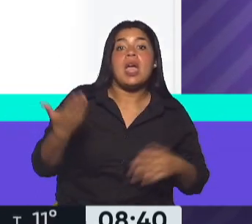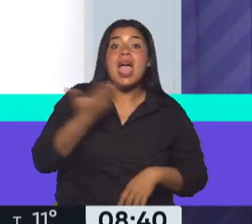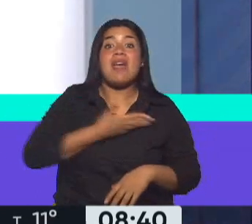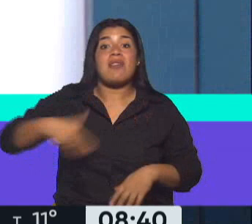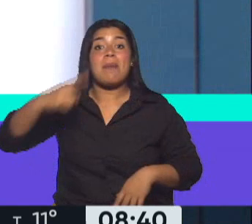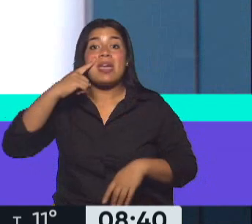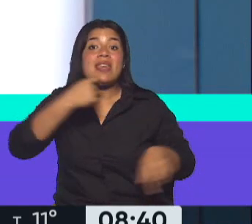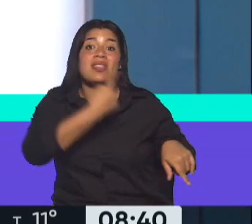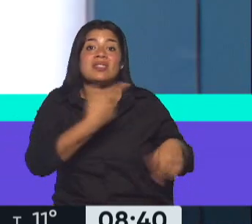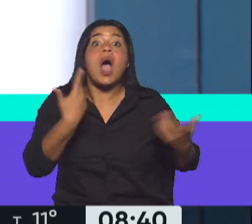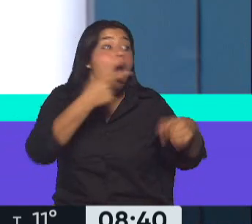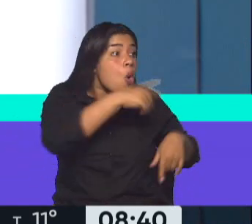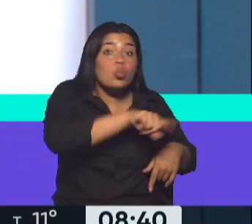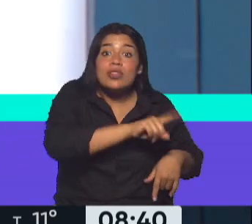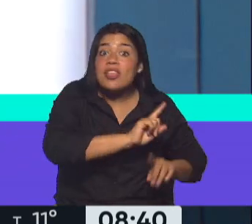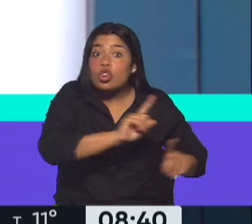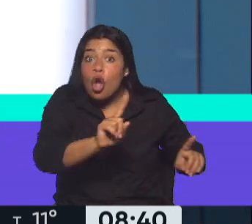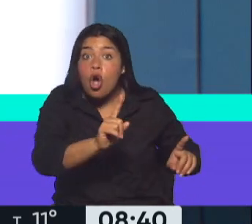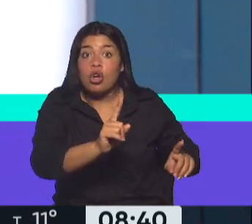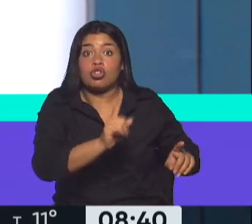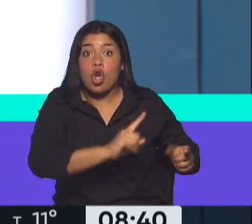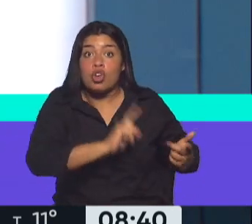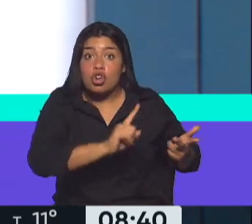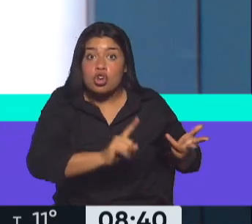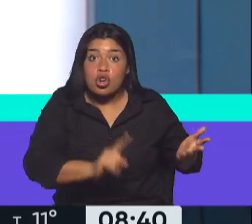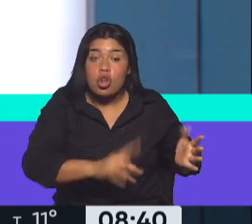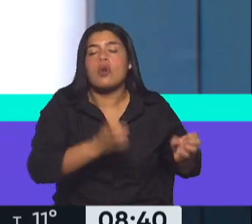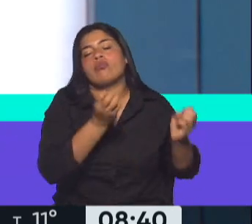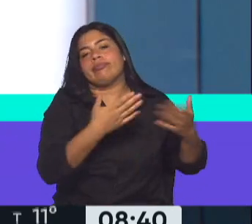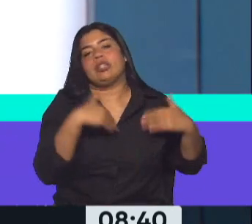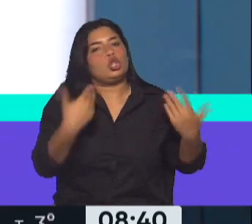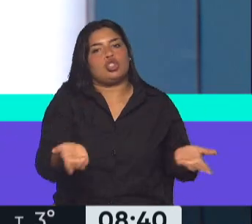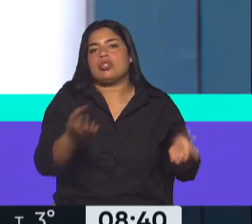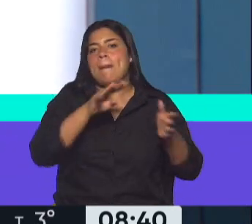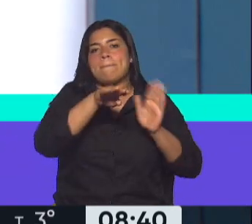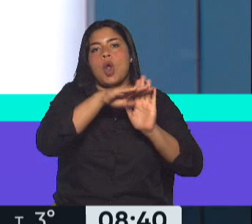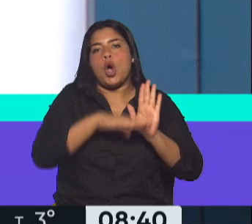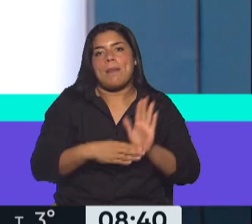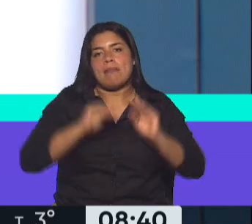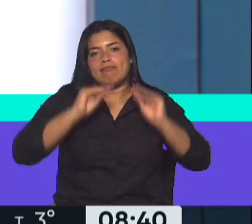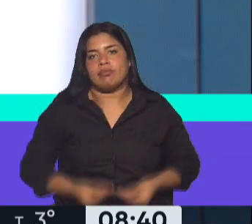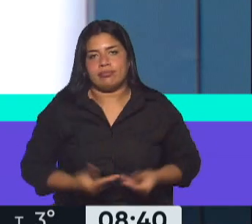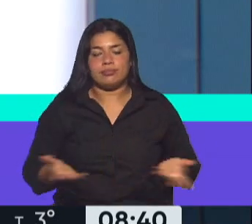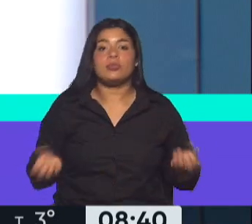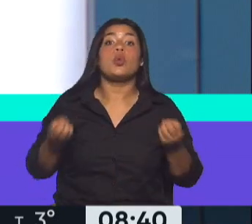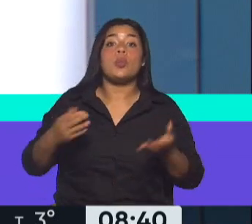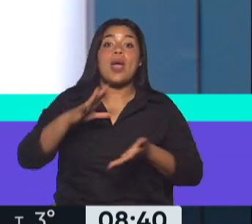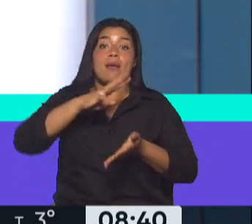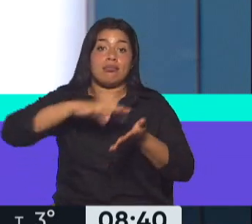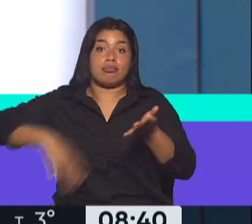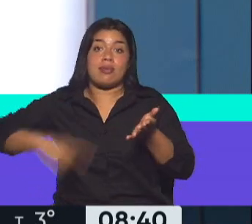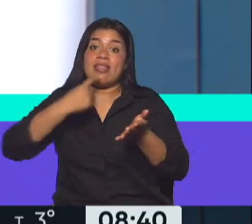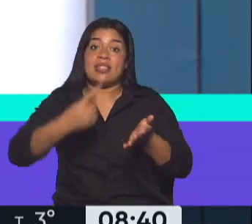hacer, y eso fue una de las causas del fracaso del programa. Y de hecho, lo que dice el informe del FMI es que el gobierno les prometió